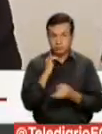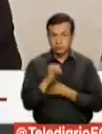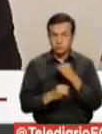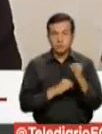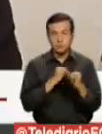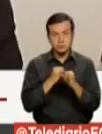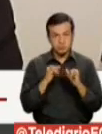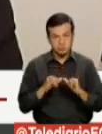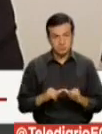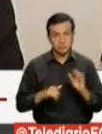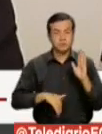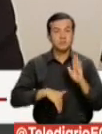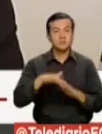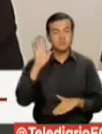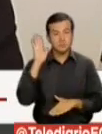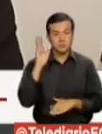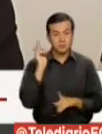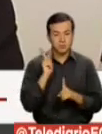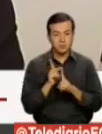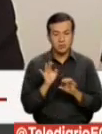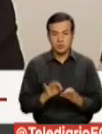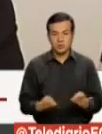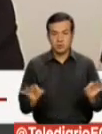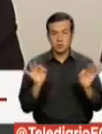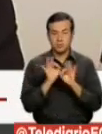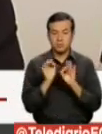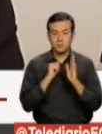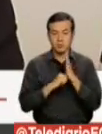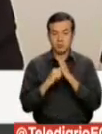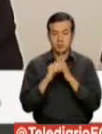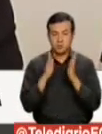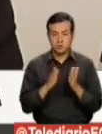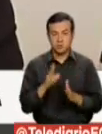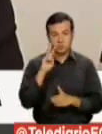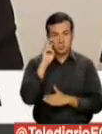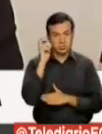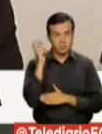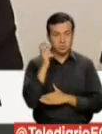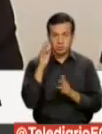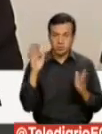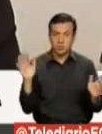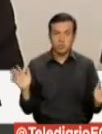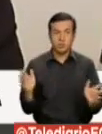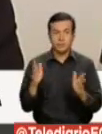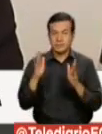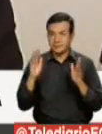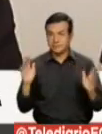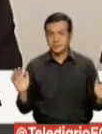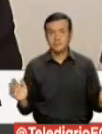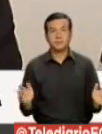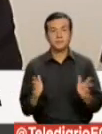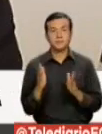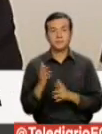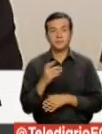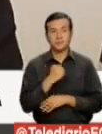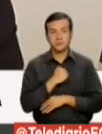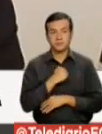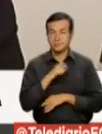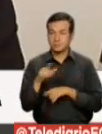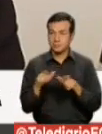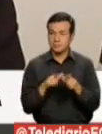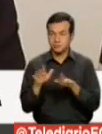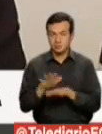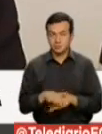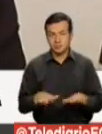internacional, sobre todo que uno de los hitos del Ministerio de Turismo es la promoción de nuestros destinos,